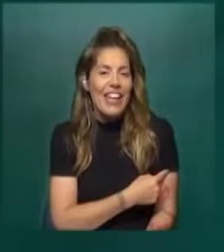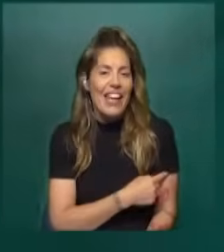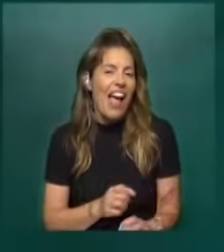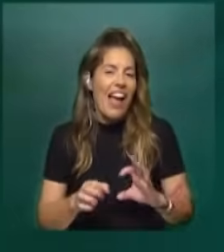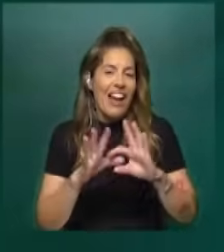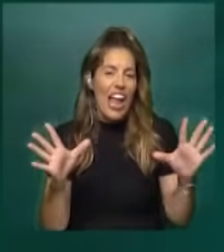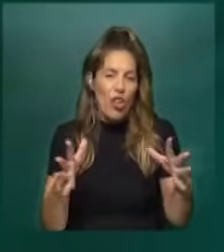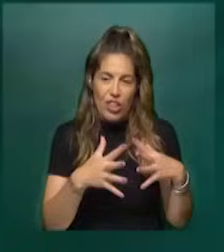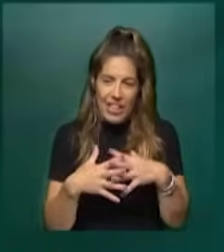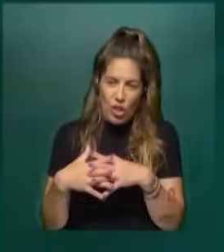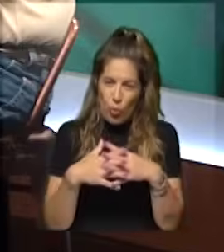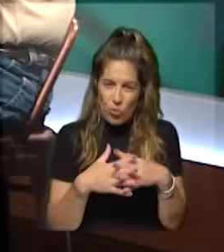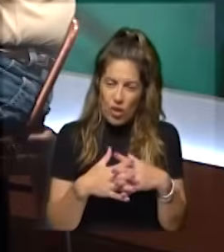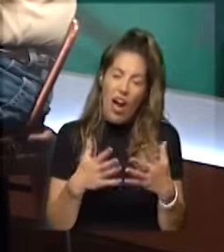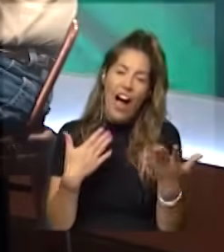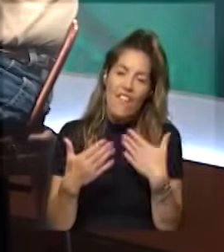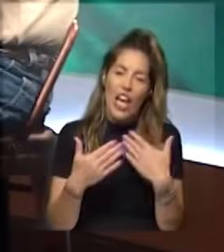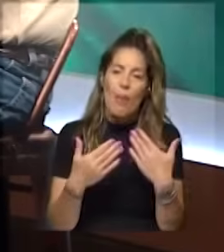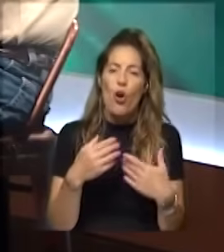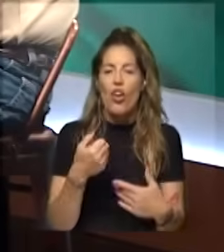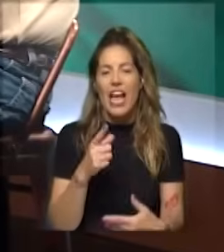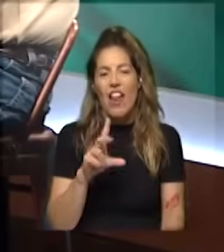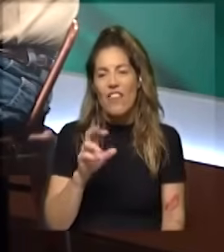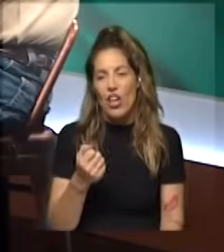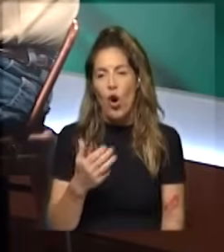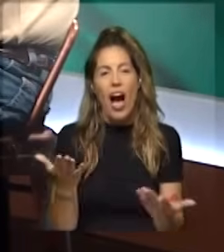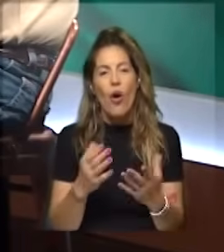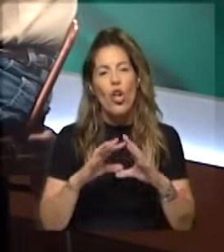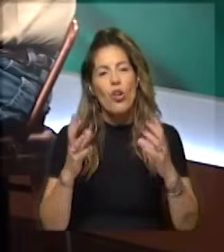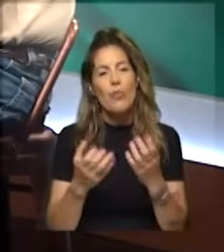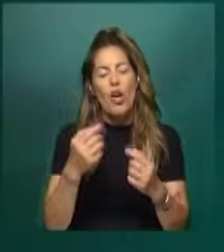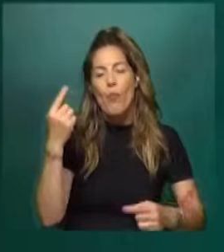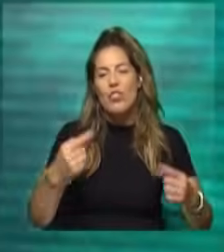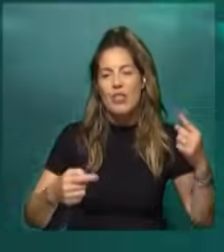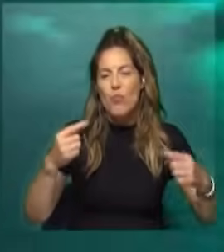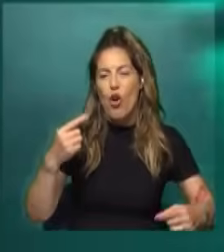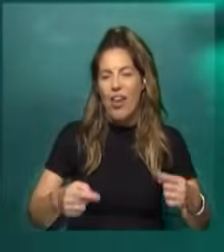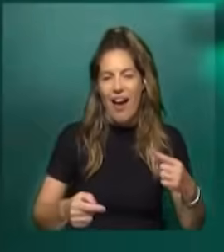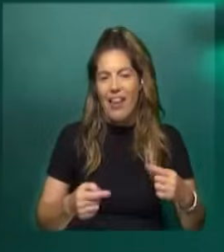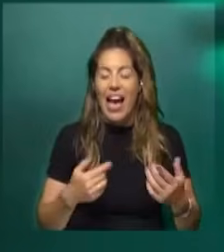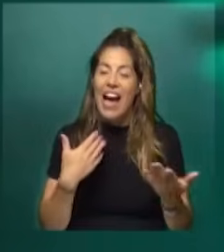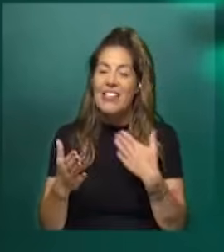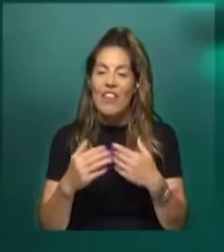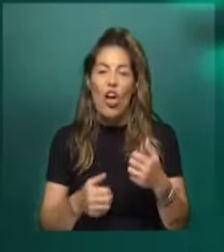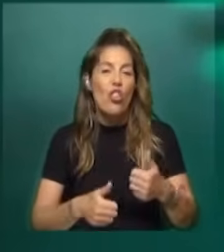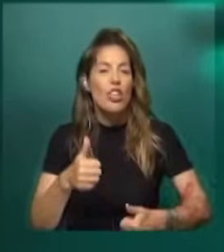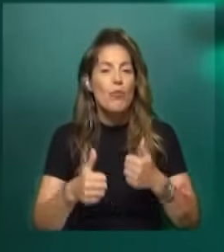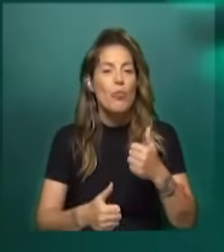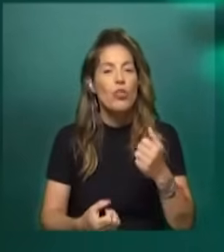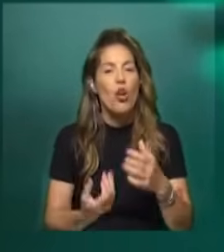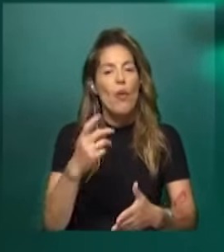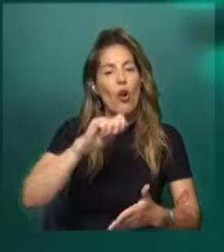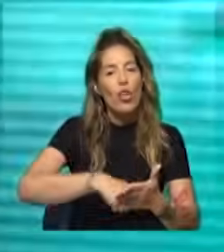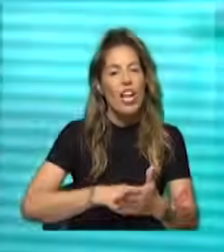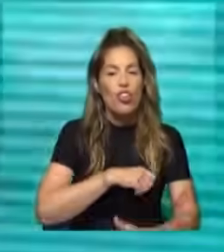clara estadounidense, hablábamos recién con Álvaro, a un universo multipolar. Has hablado de la disputa por un nuevo contrato